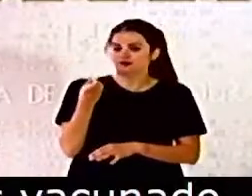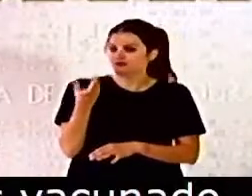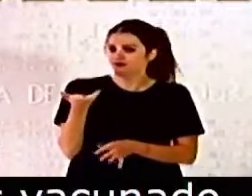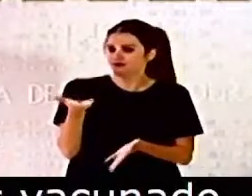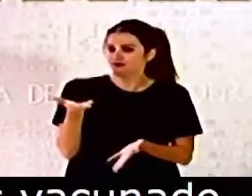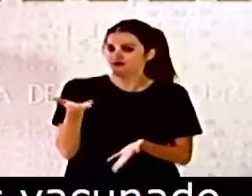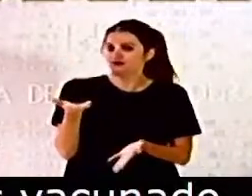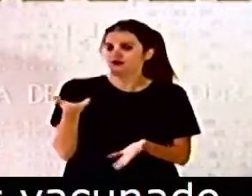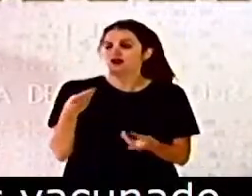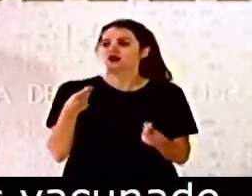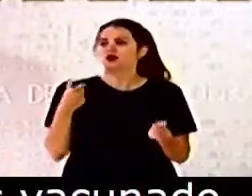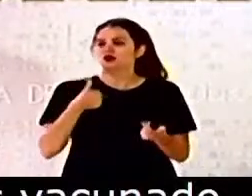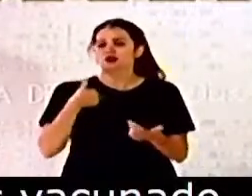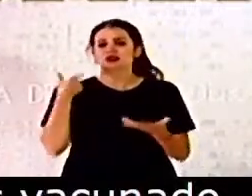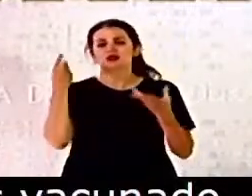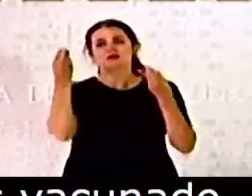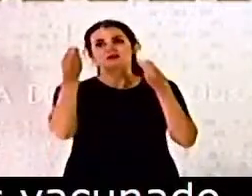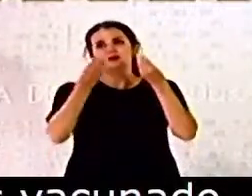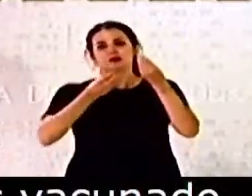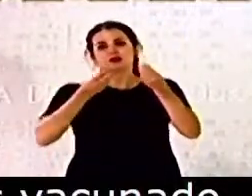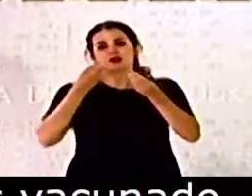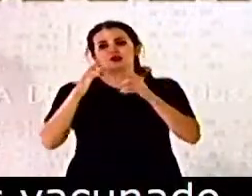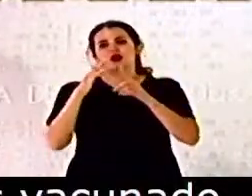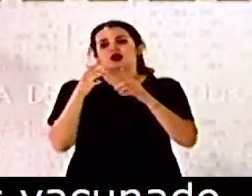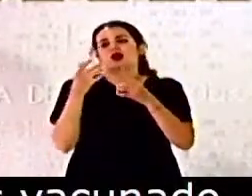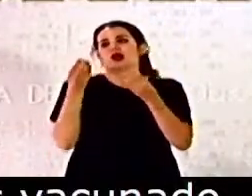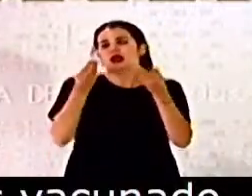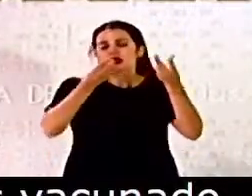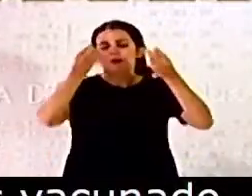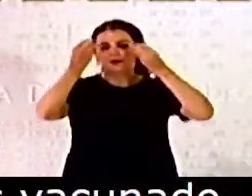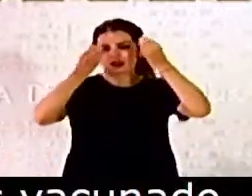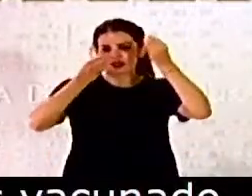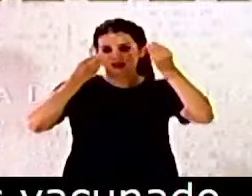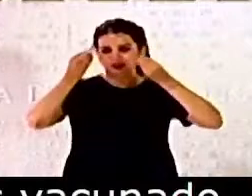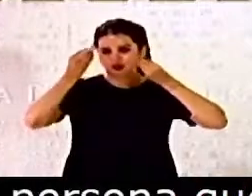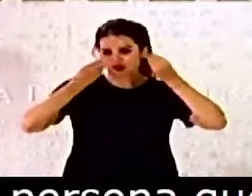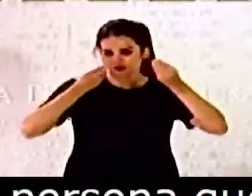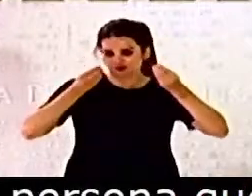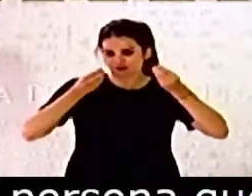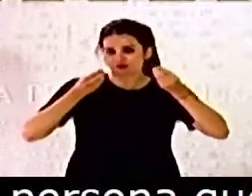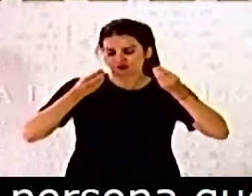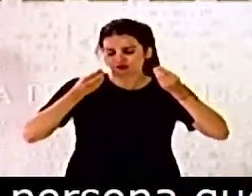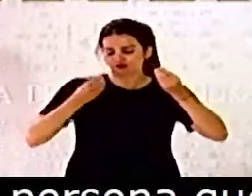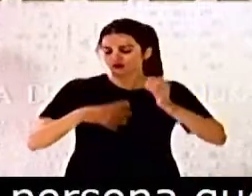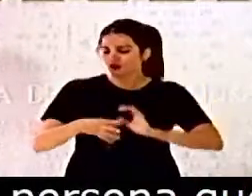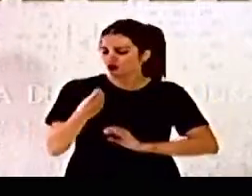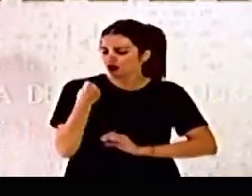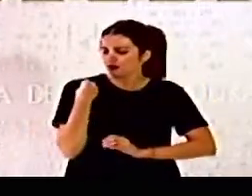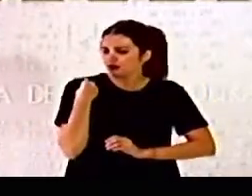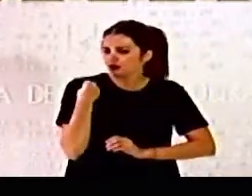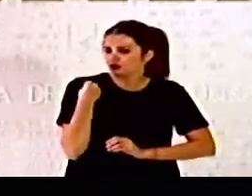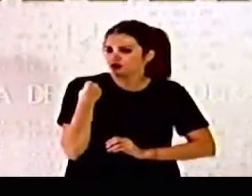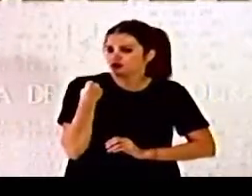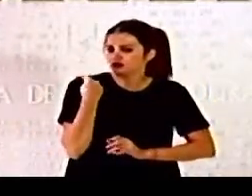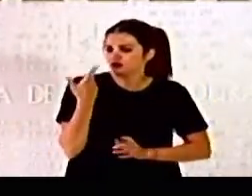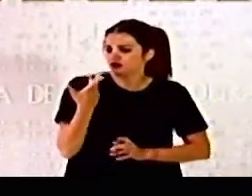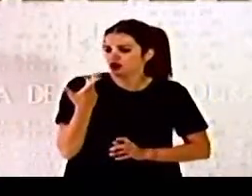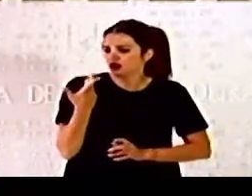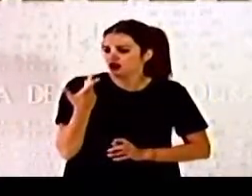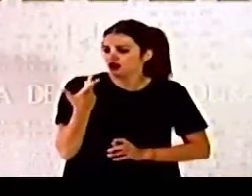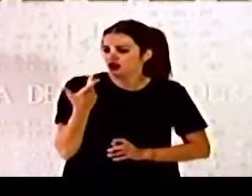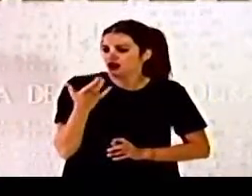Entonces, yo creo que aquí debemos utilizar el sentido común. Es que nos hacen preguntas de tercer